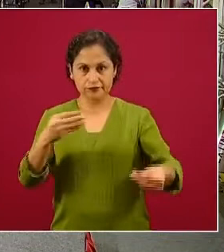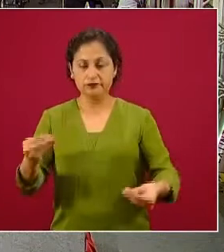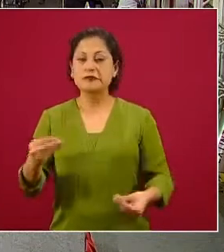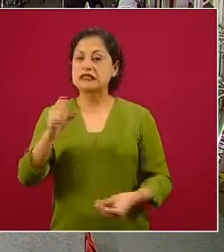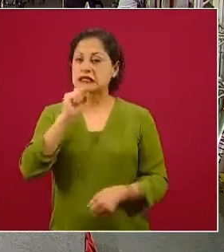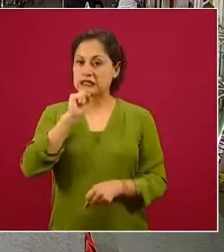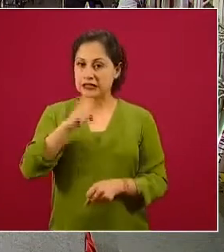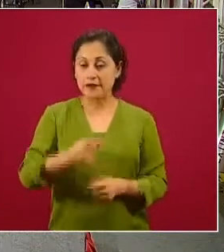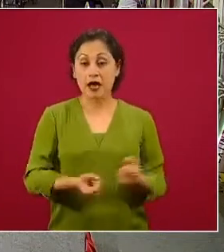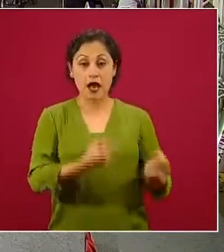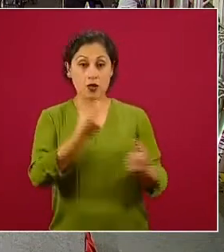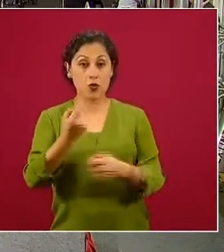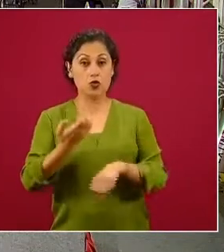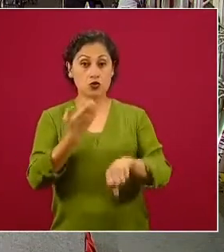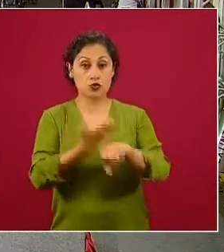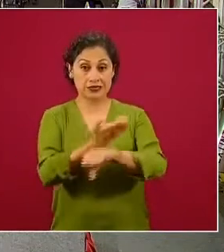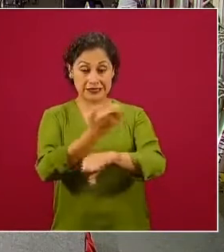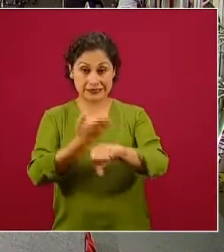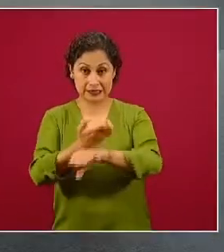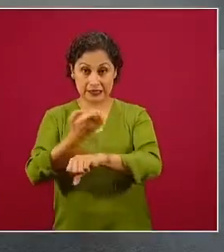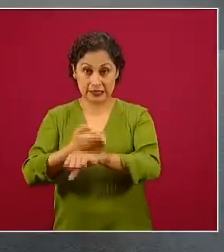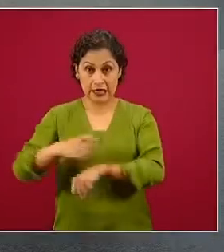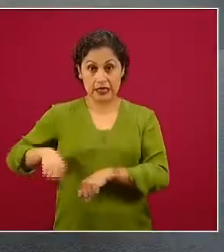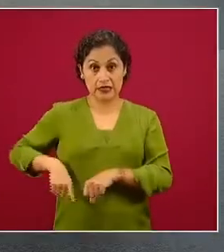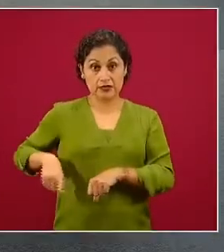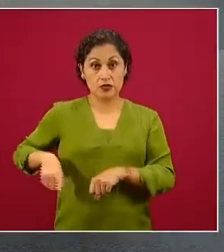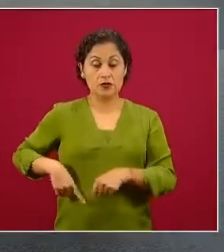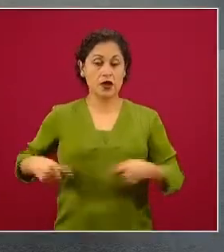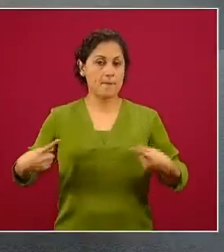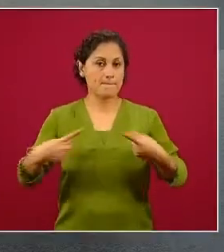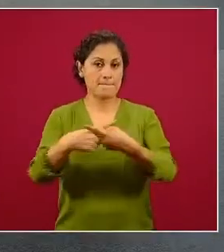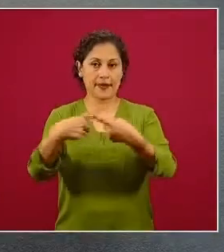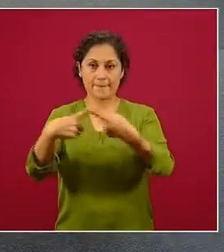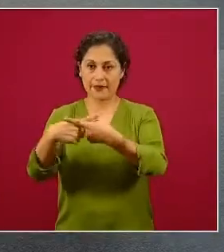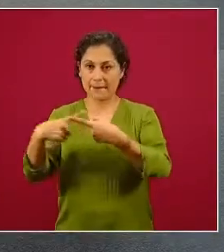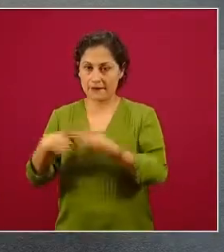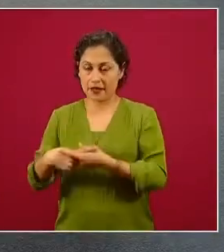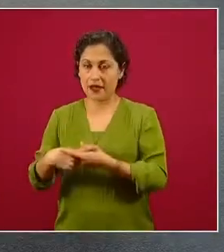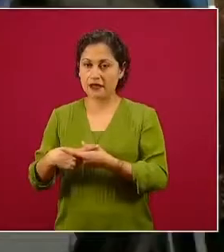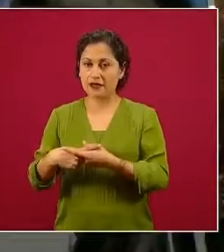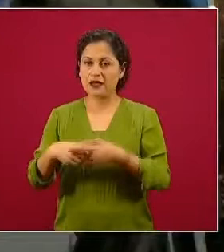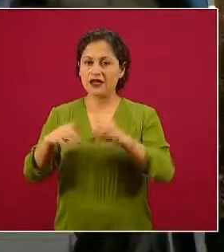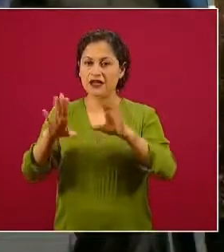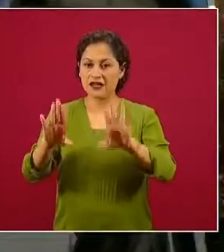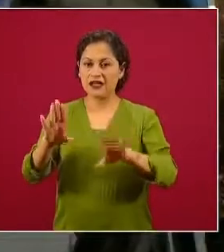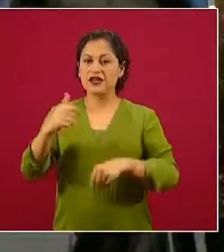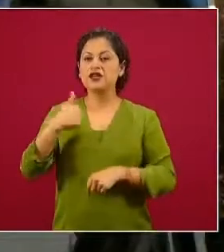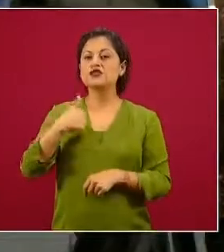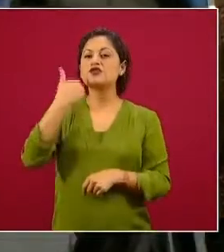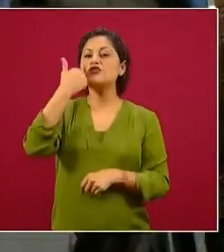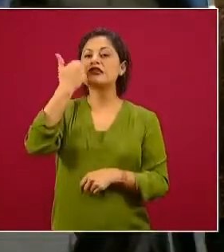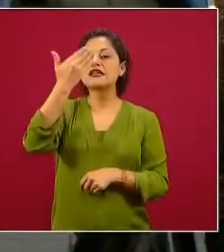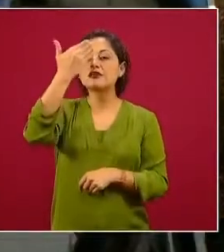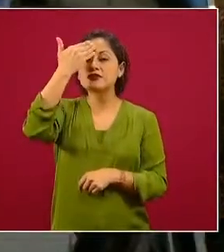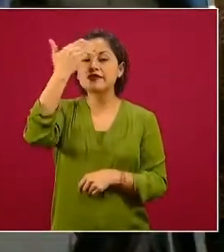inconsistencias de los gobiernos estatales no se pudo presentar, me gustaría saber cuántos estados